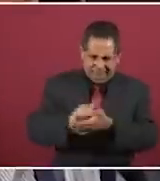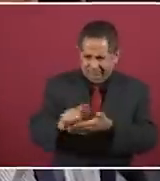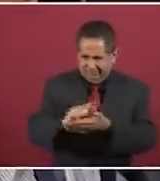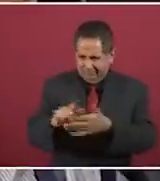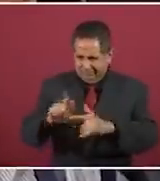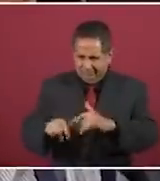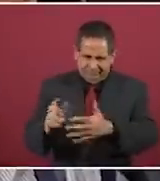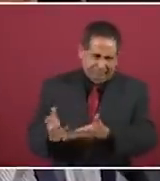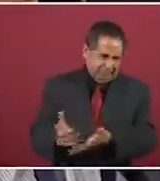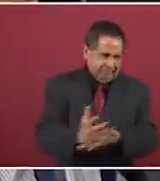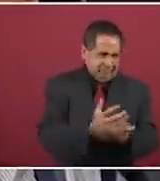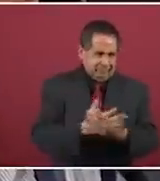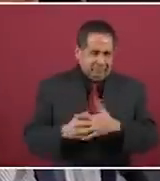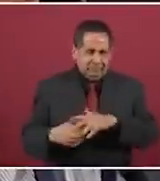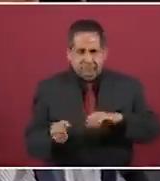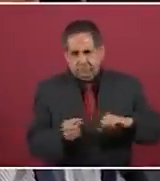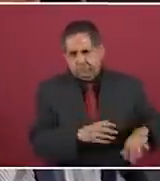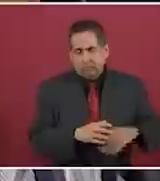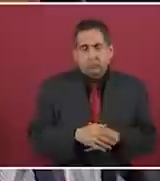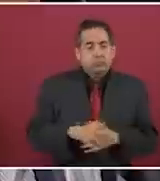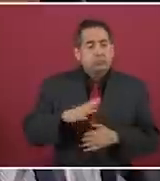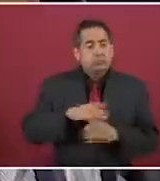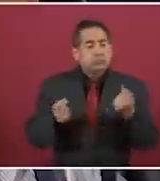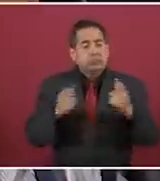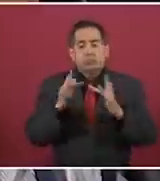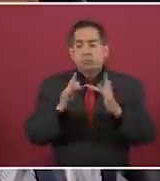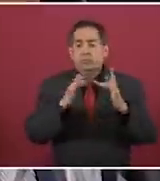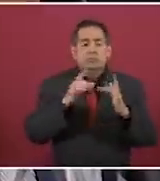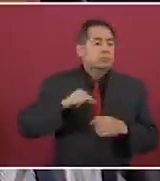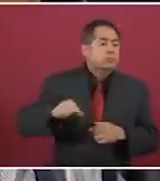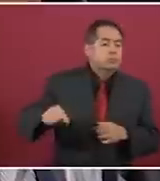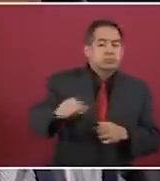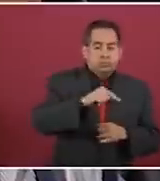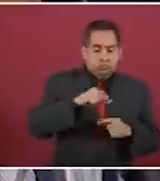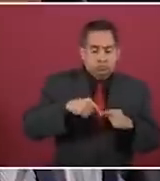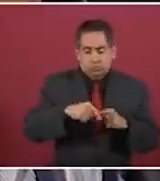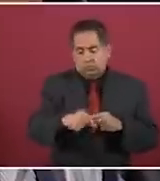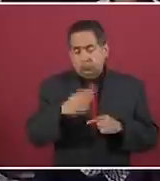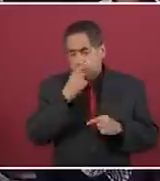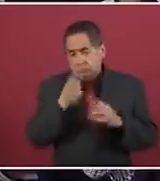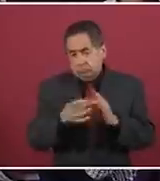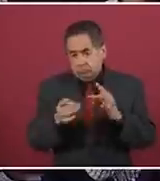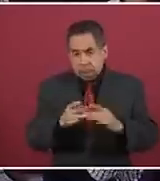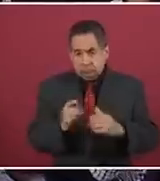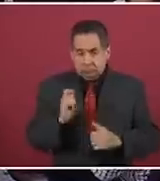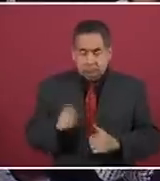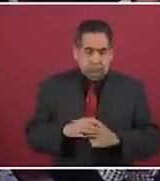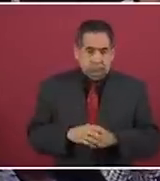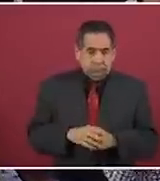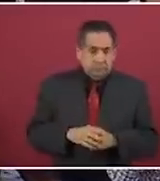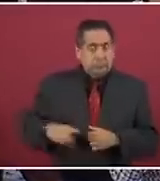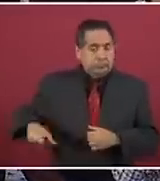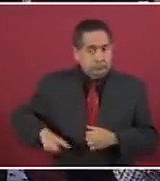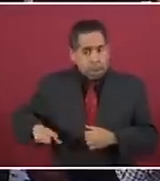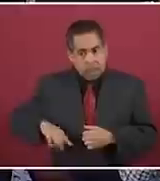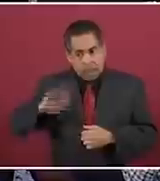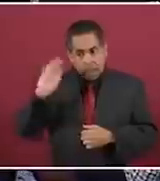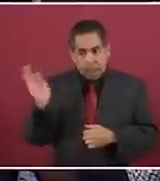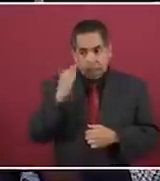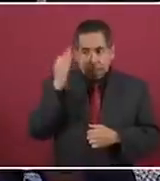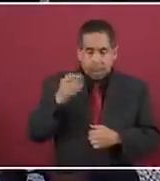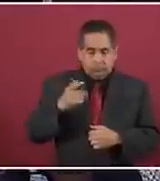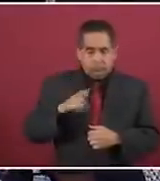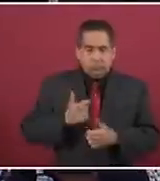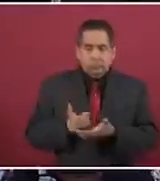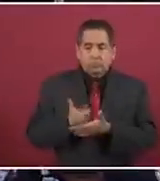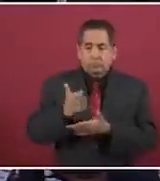fenómeno y hay una red de monitoreo que en estos días está diciendo que el gobierno federal ha